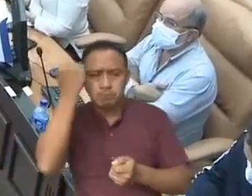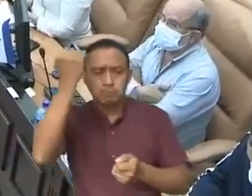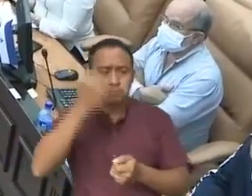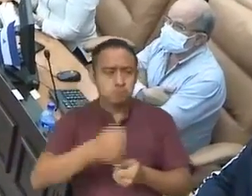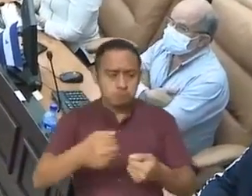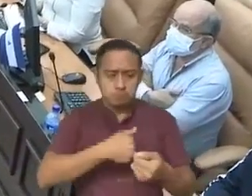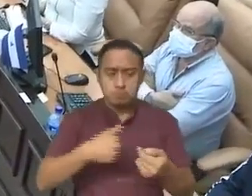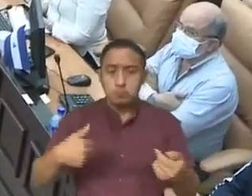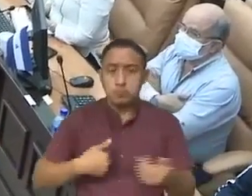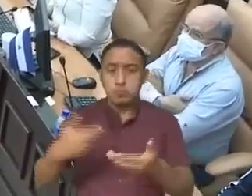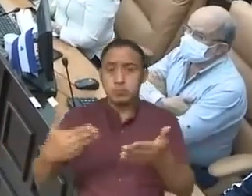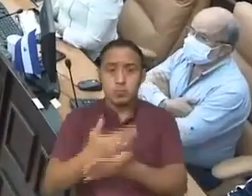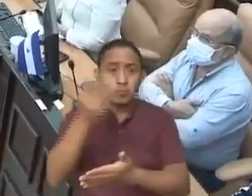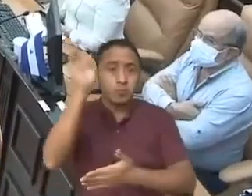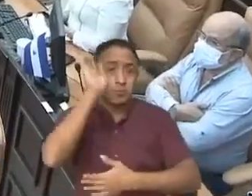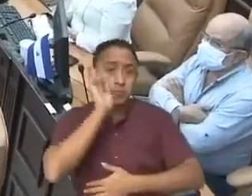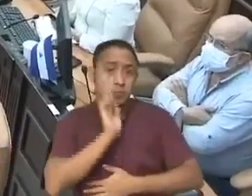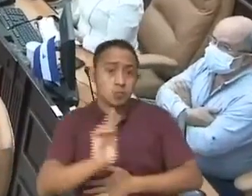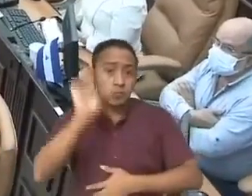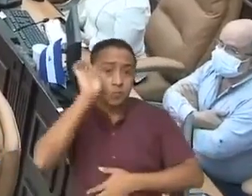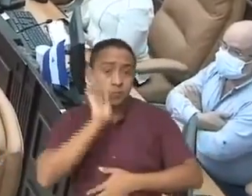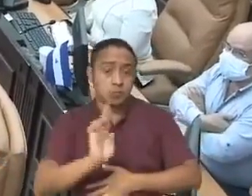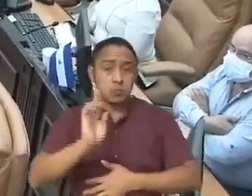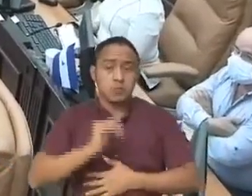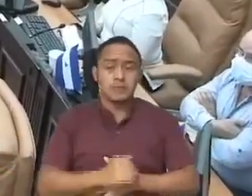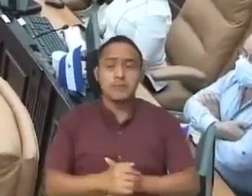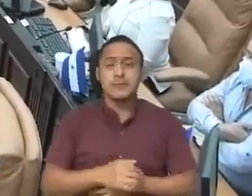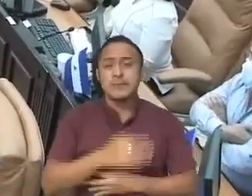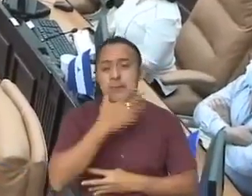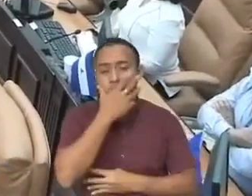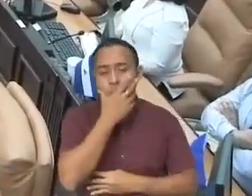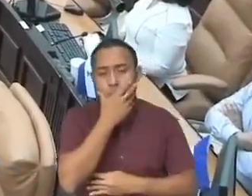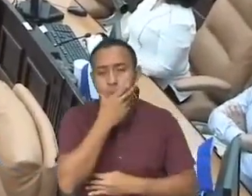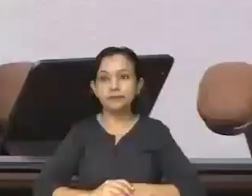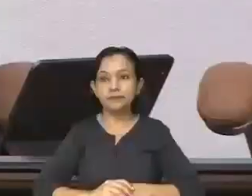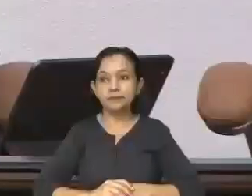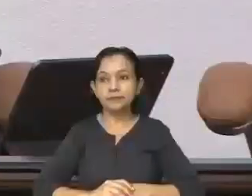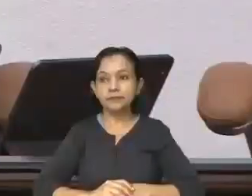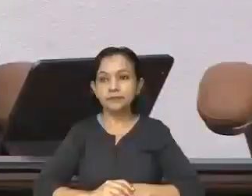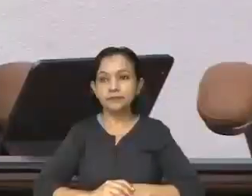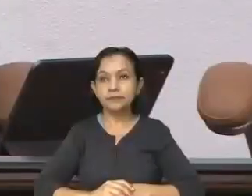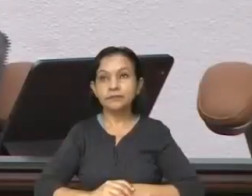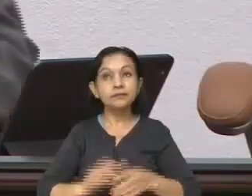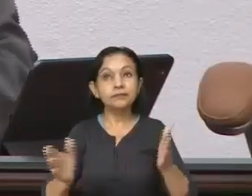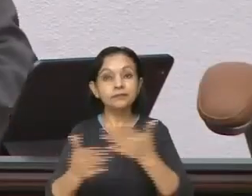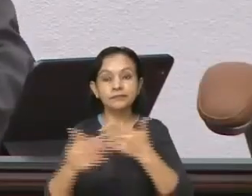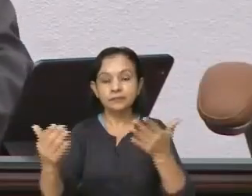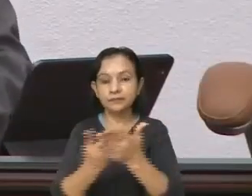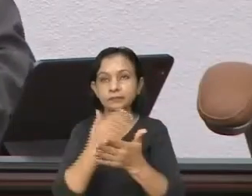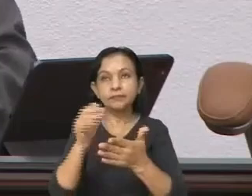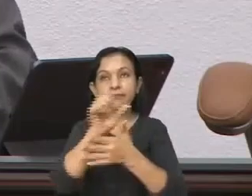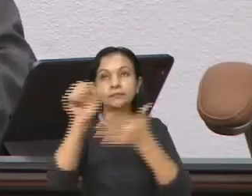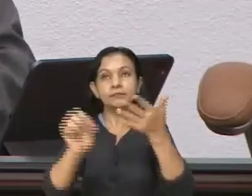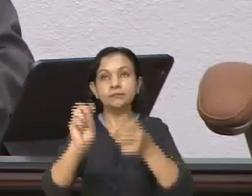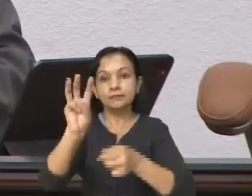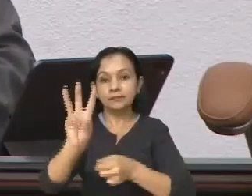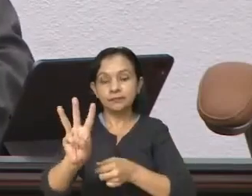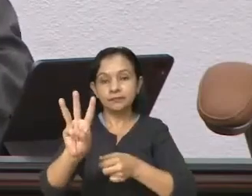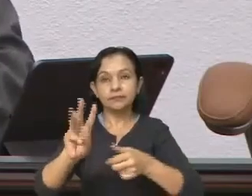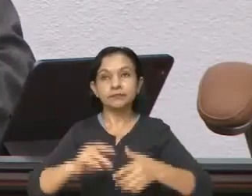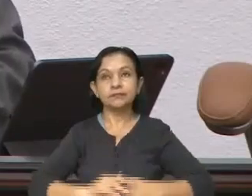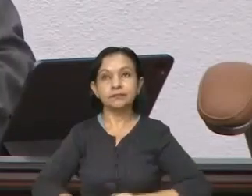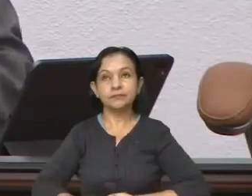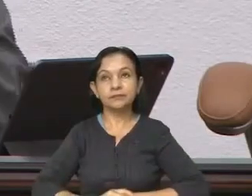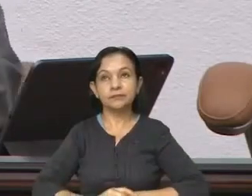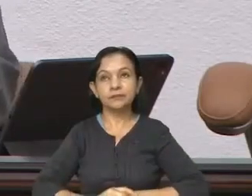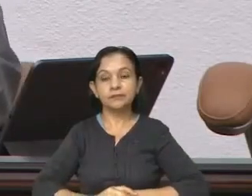procedimiento leccionario que está establecida en las otras. Por ejemplo, la ley 1100, en el artículo